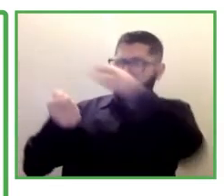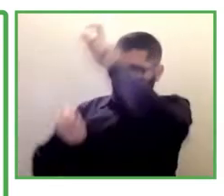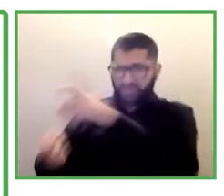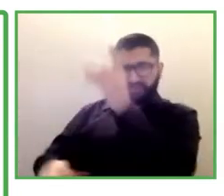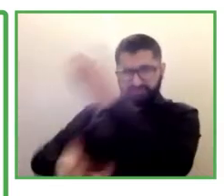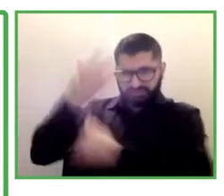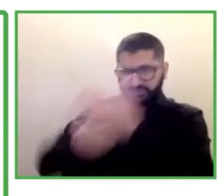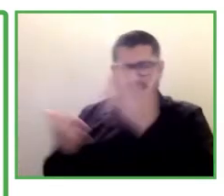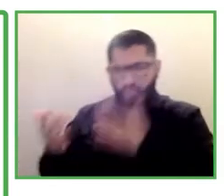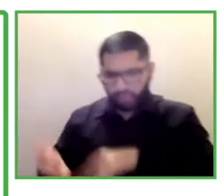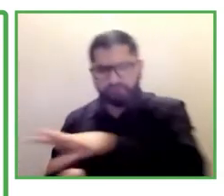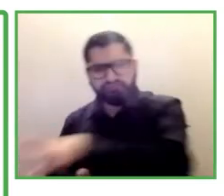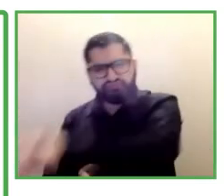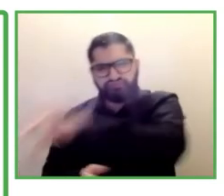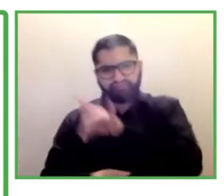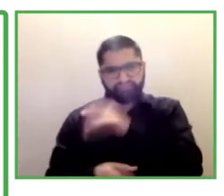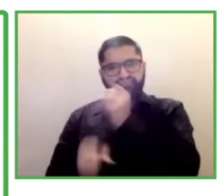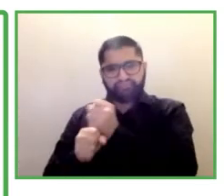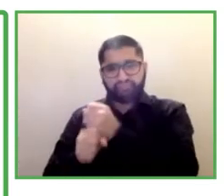señas.